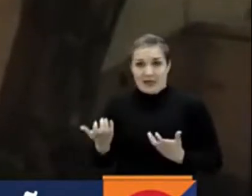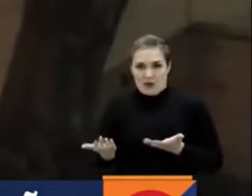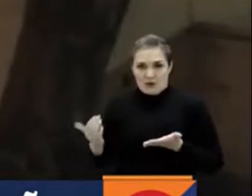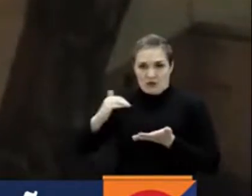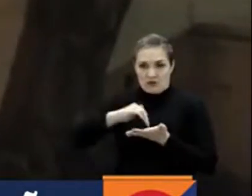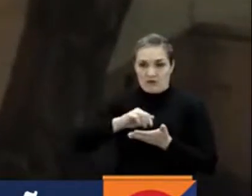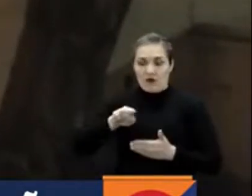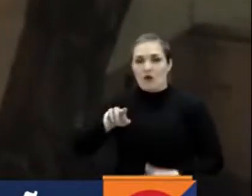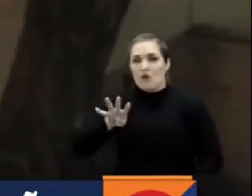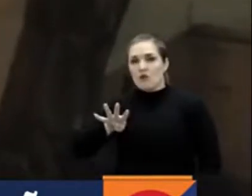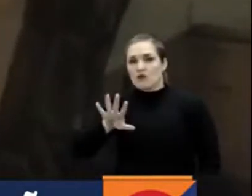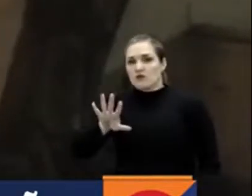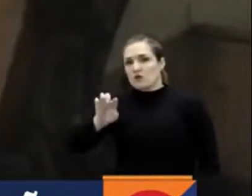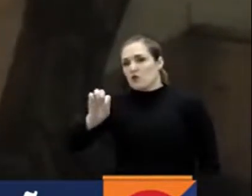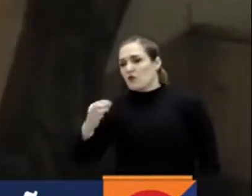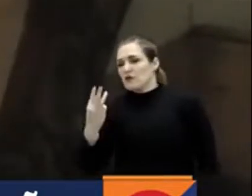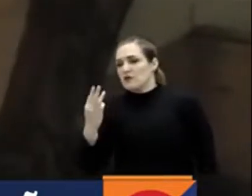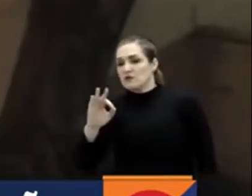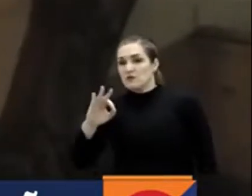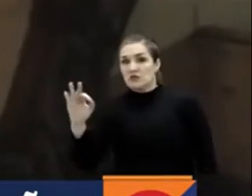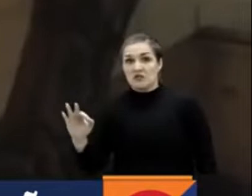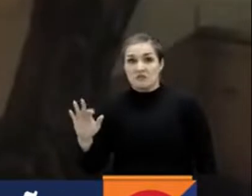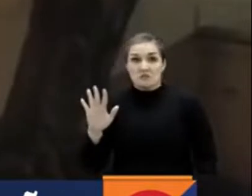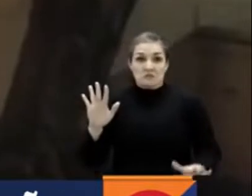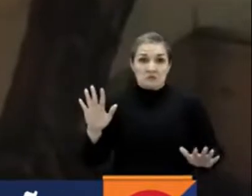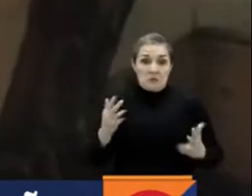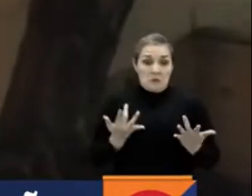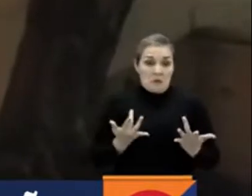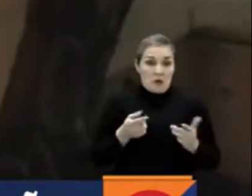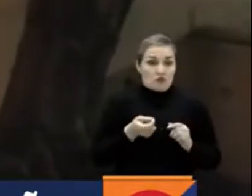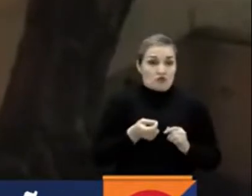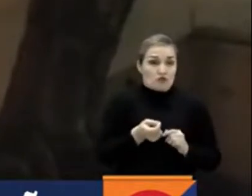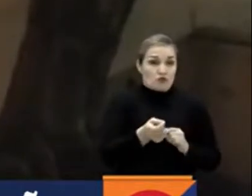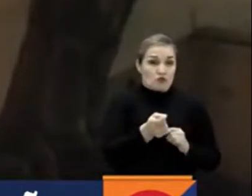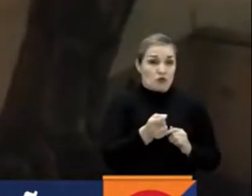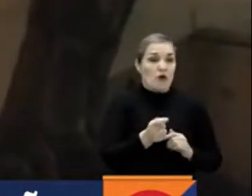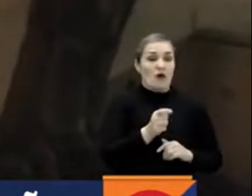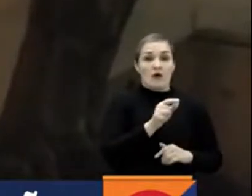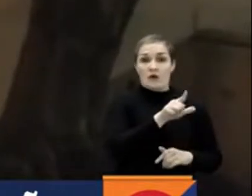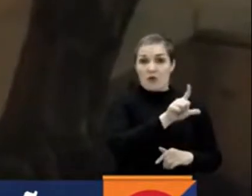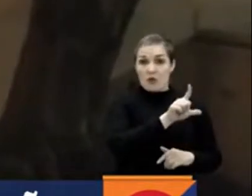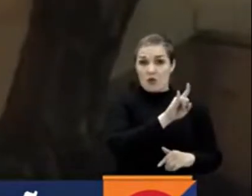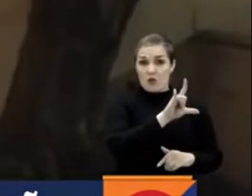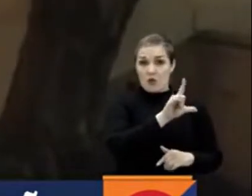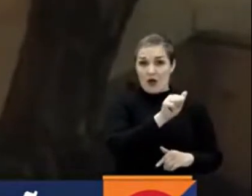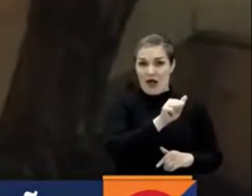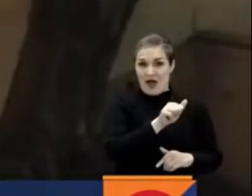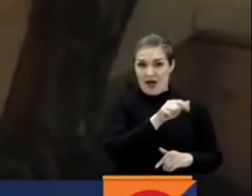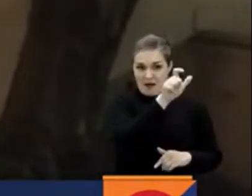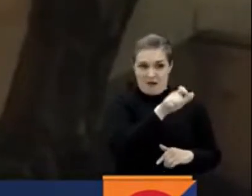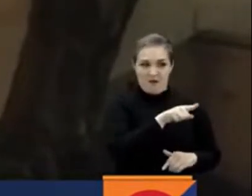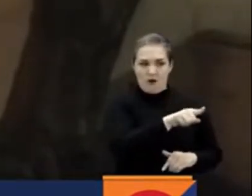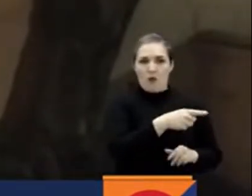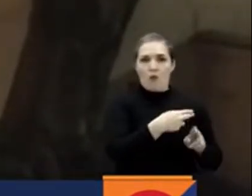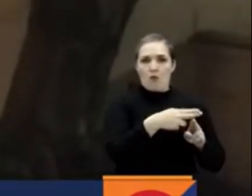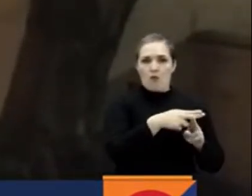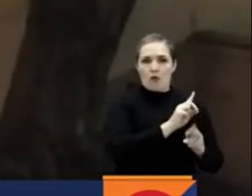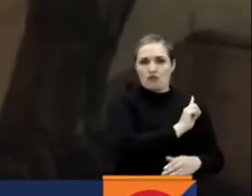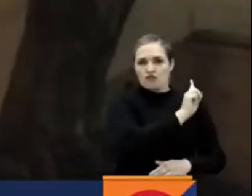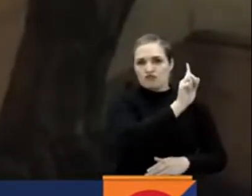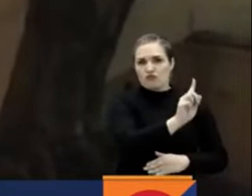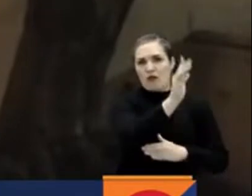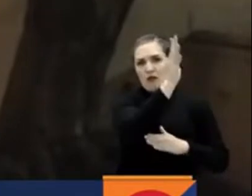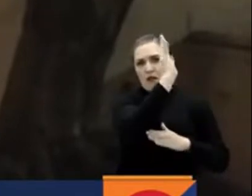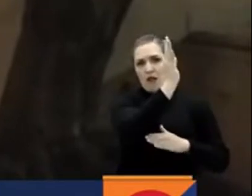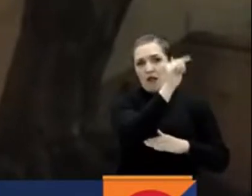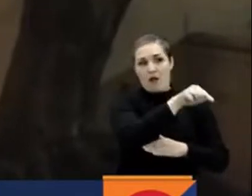45,3%. Lula es esperado que hable en la Avenida Paulista, así cual sea el resultado, si gane o